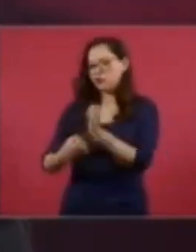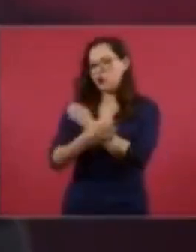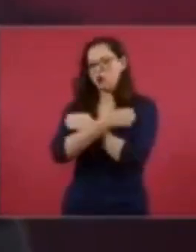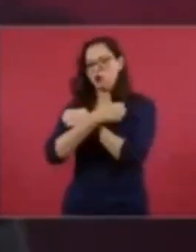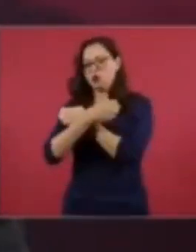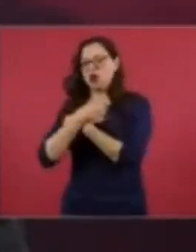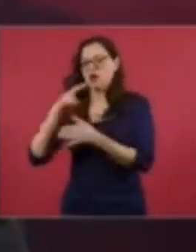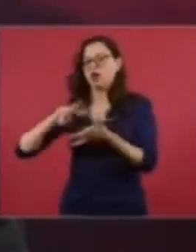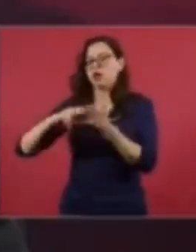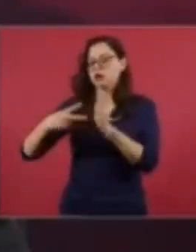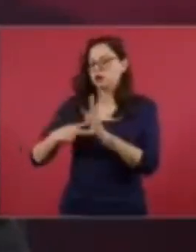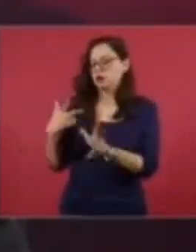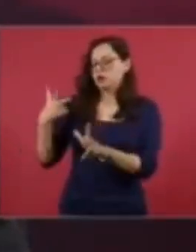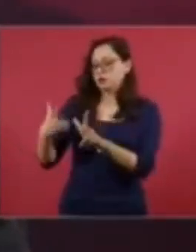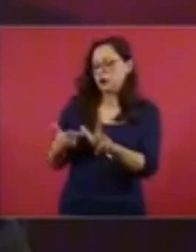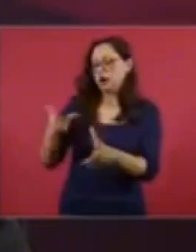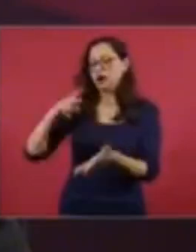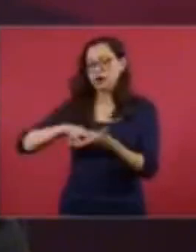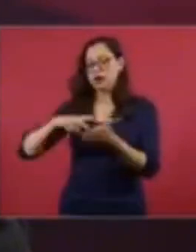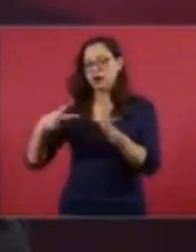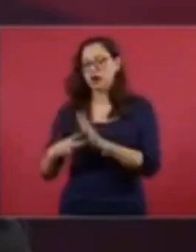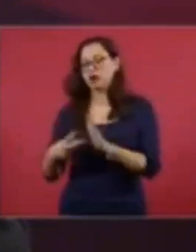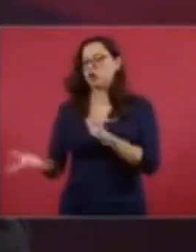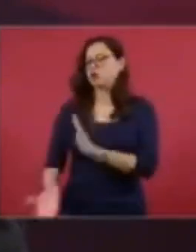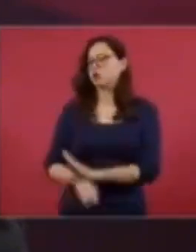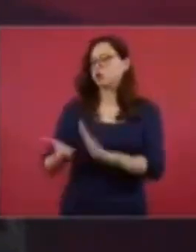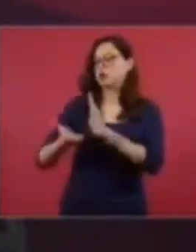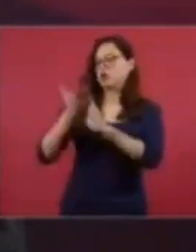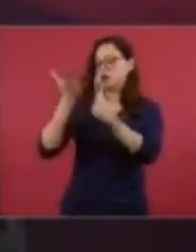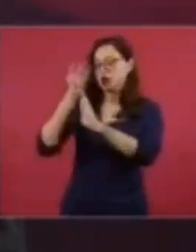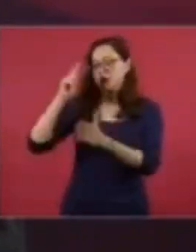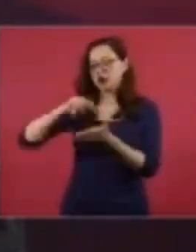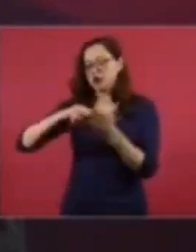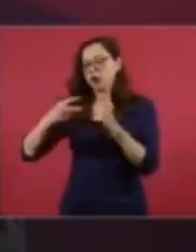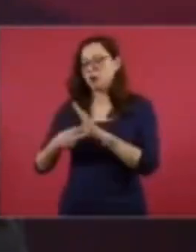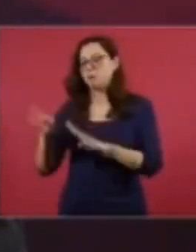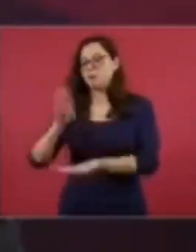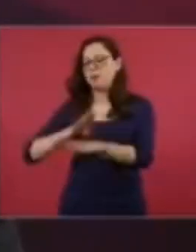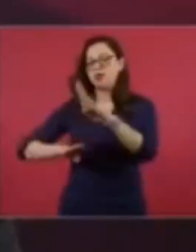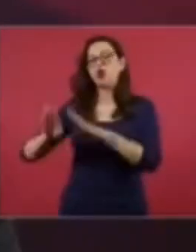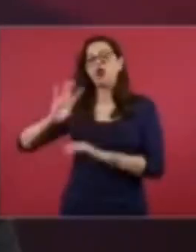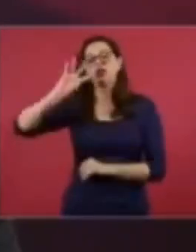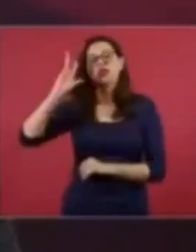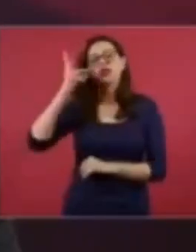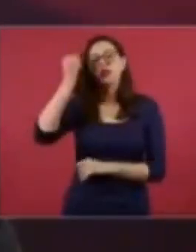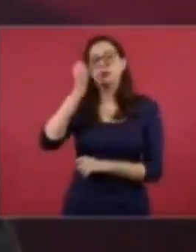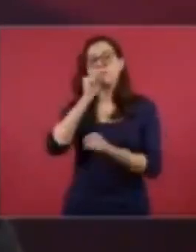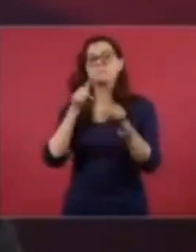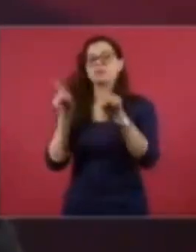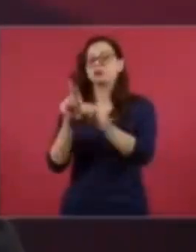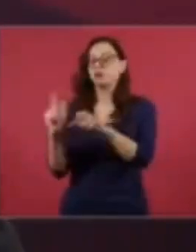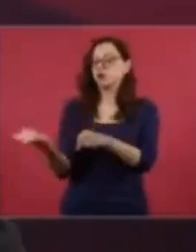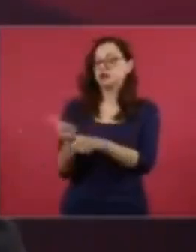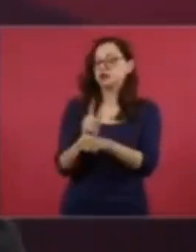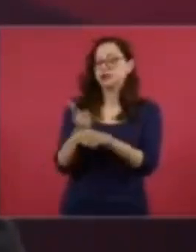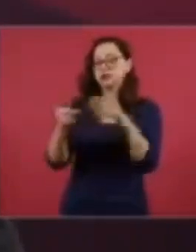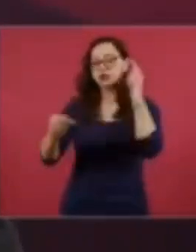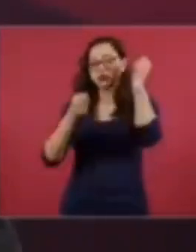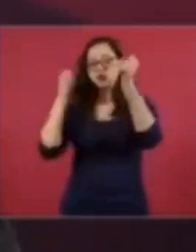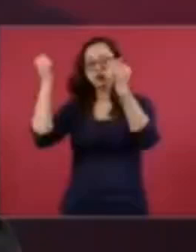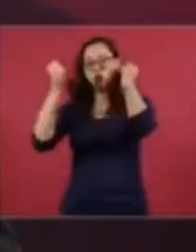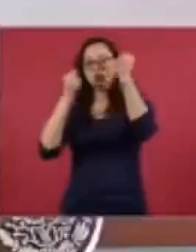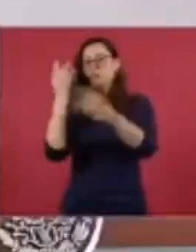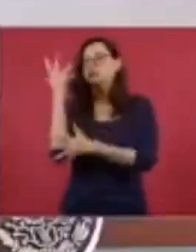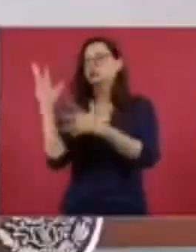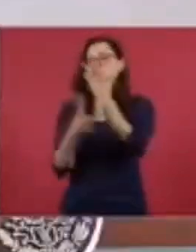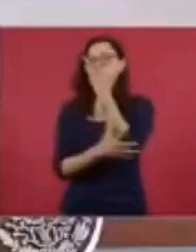ingeniería ferroviaria, ingeniería civil, ingeniería biotecnológica y licenciatura en turismo sustentable,